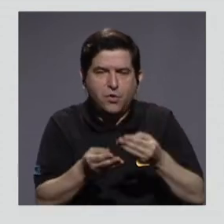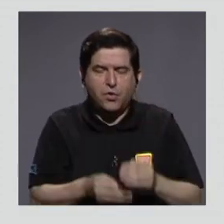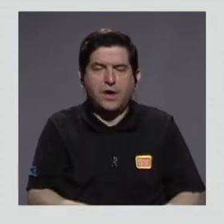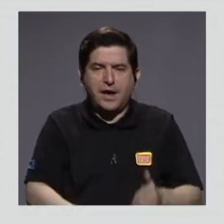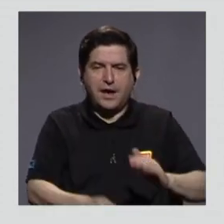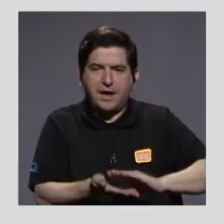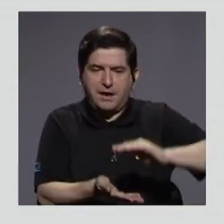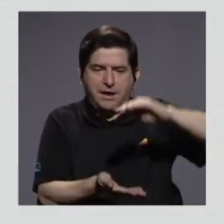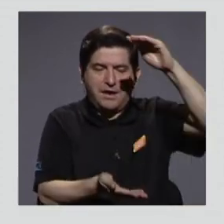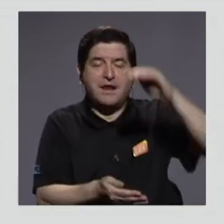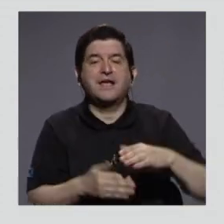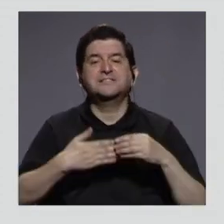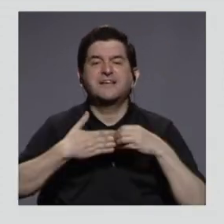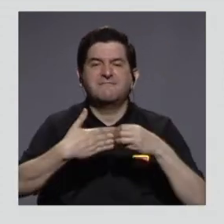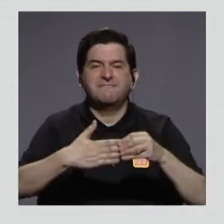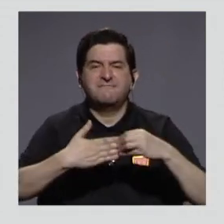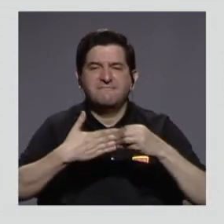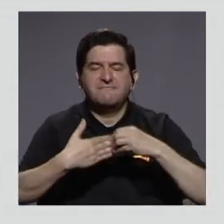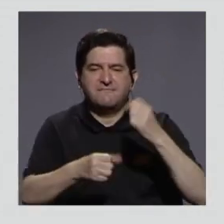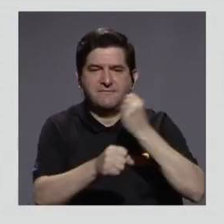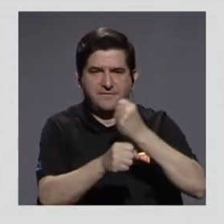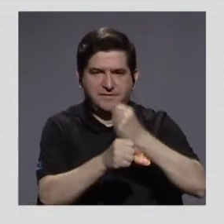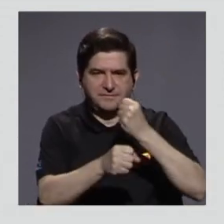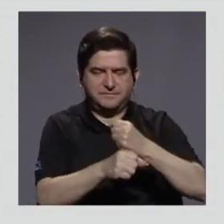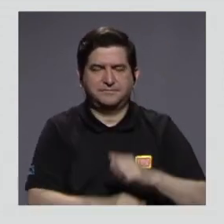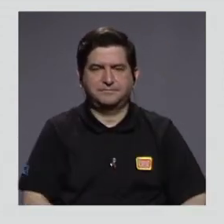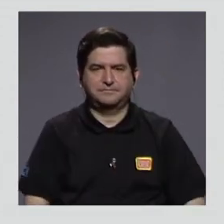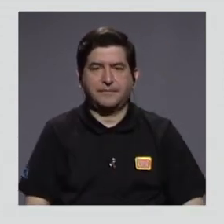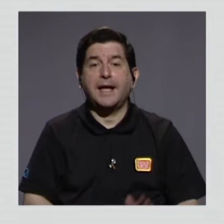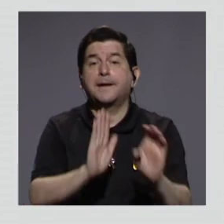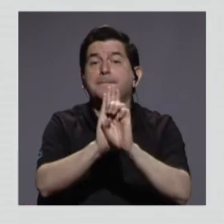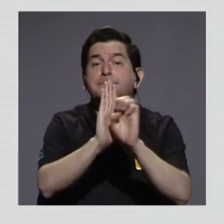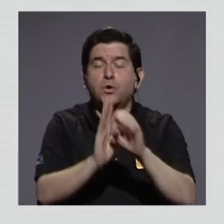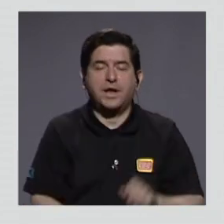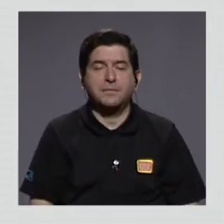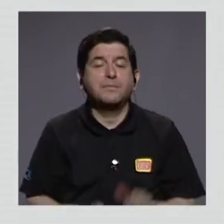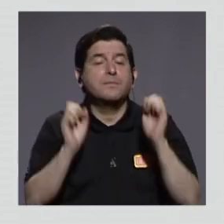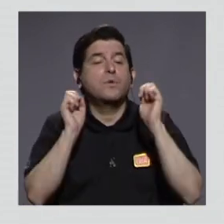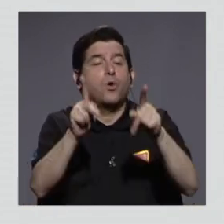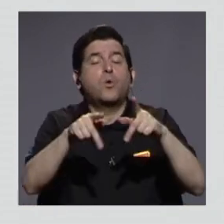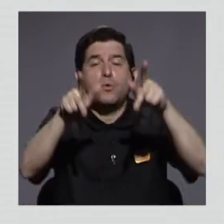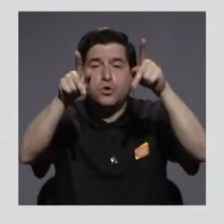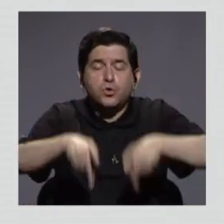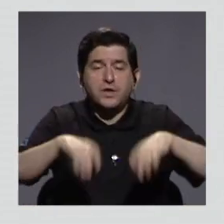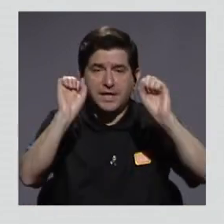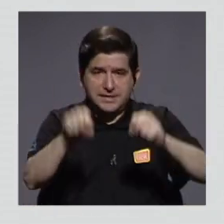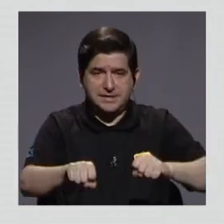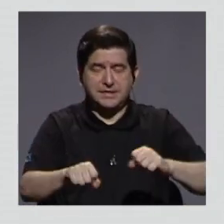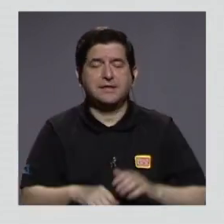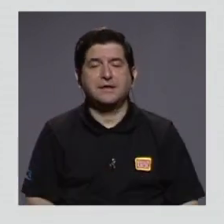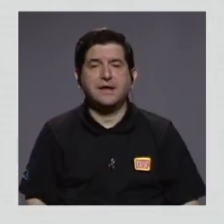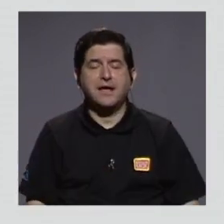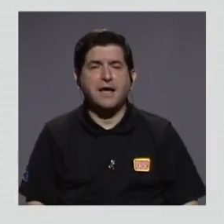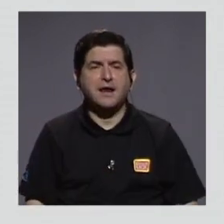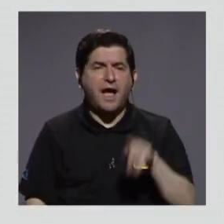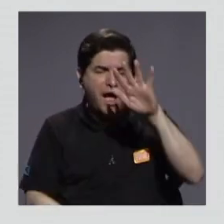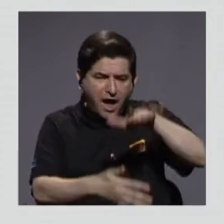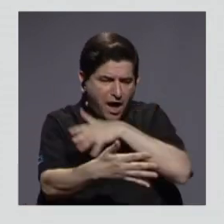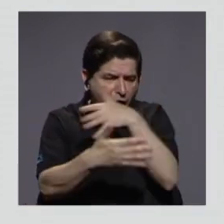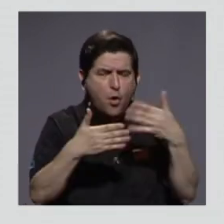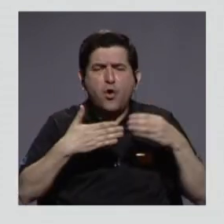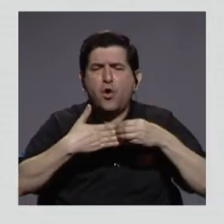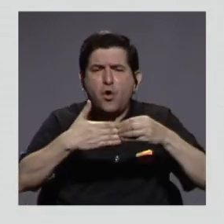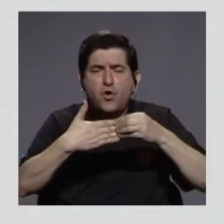flexibilidad la flexibilidad laboral por ejemplo la posibilidad que las personas puedan tener jornadas mucho más flexibles